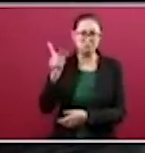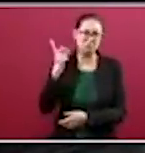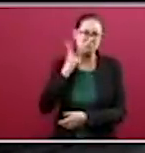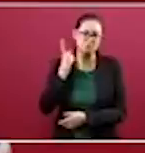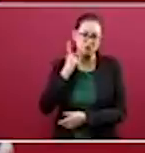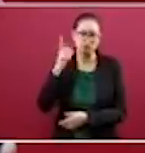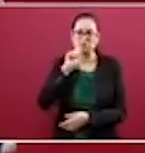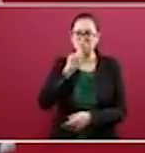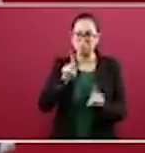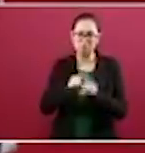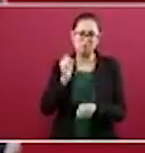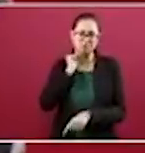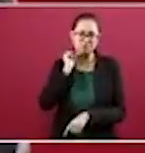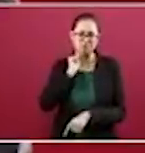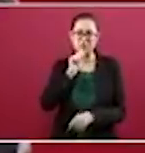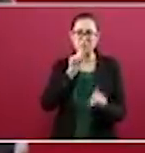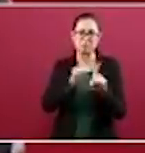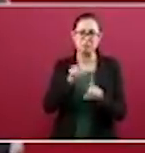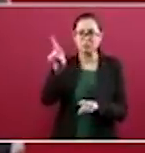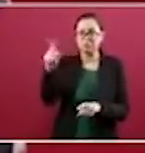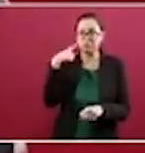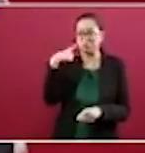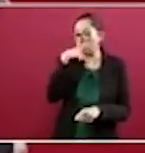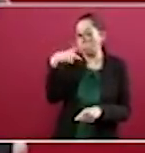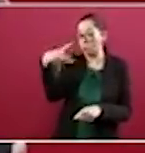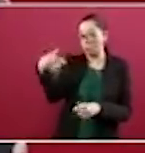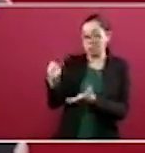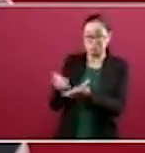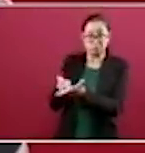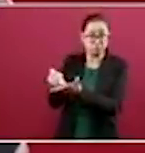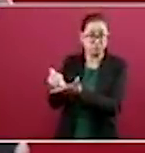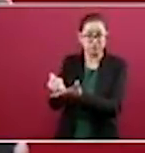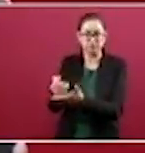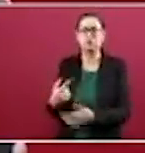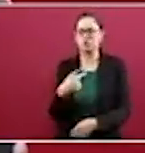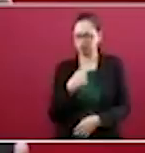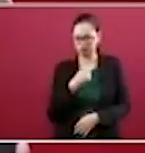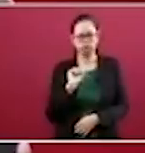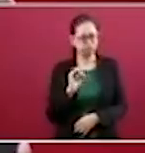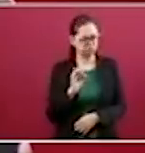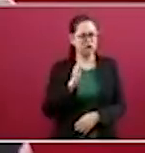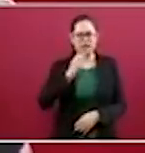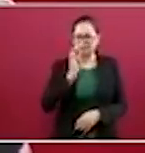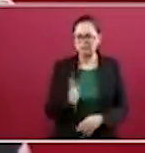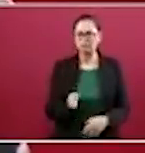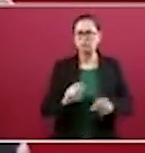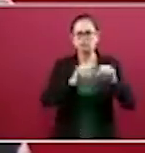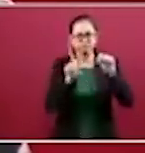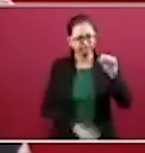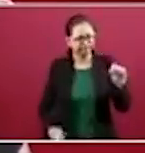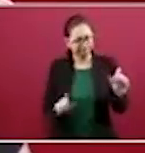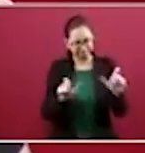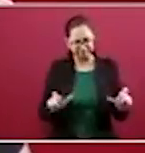legisladores. Ellos son los que van a decidir. Yo estoy a favor de la Guardia Nacional, creo que